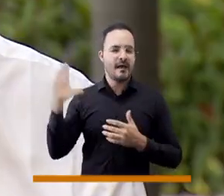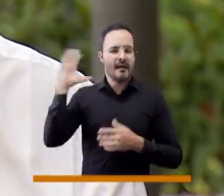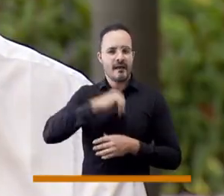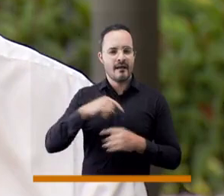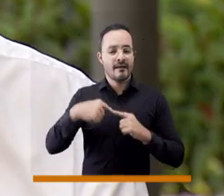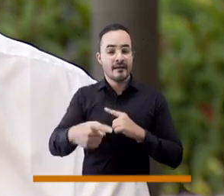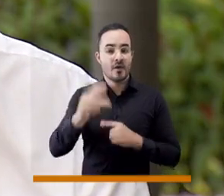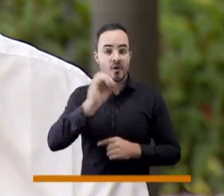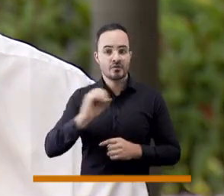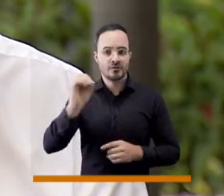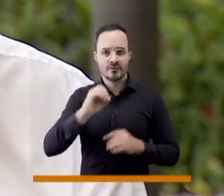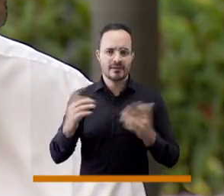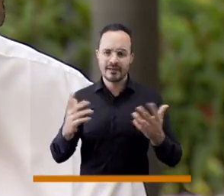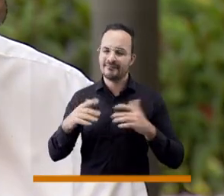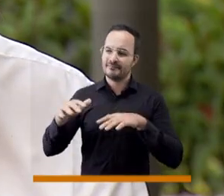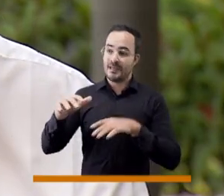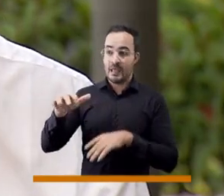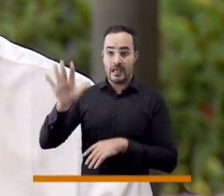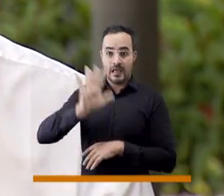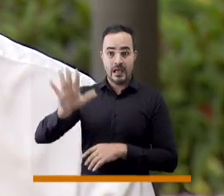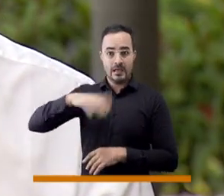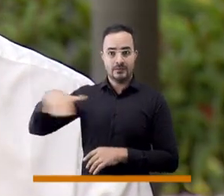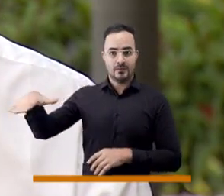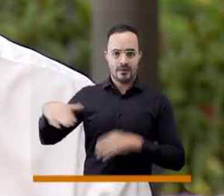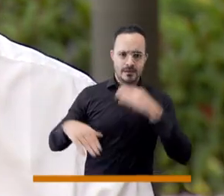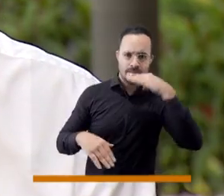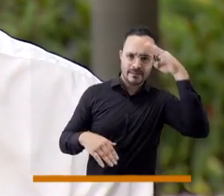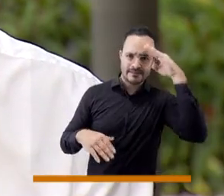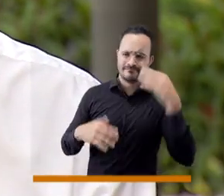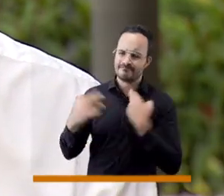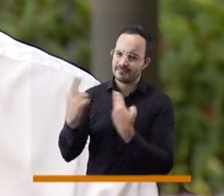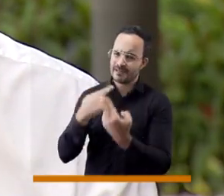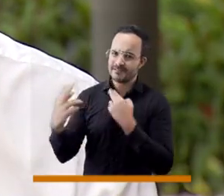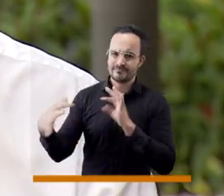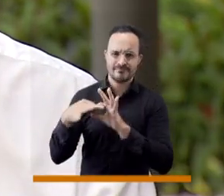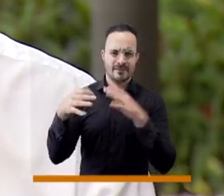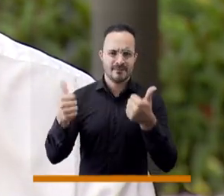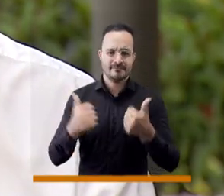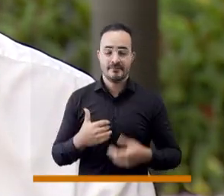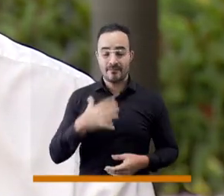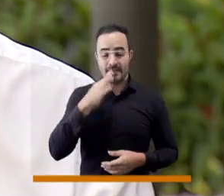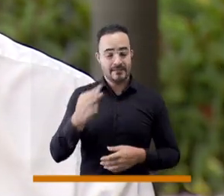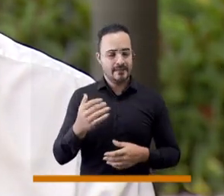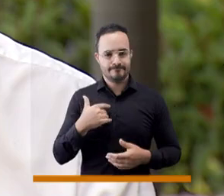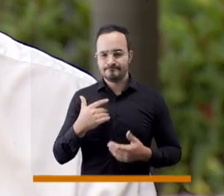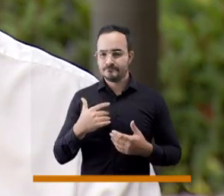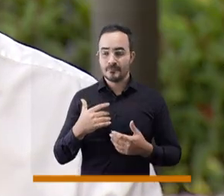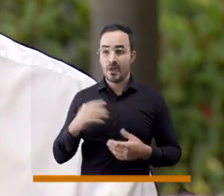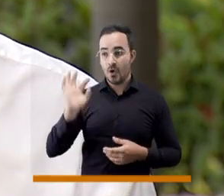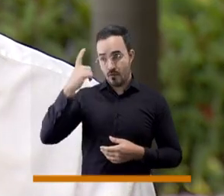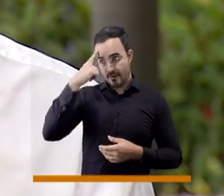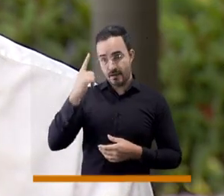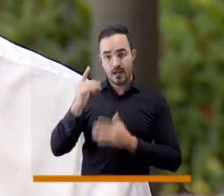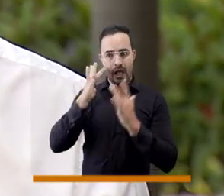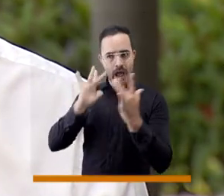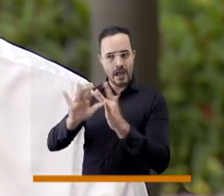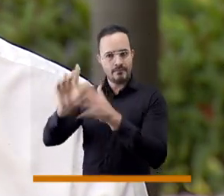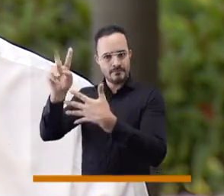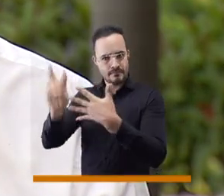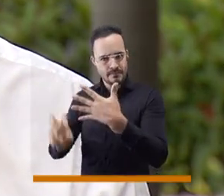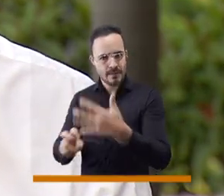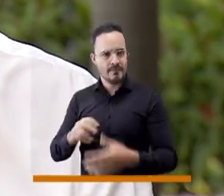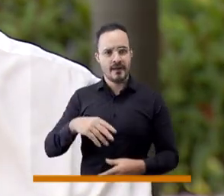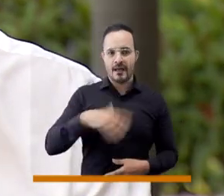recuperar en octubre es la relación entre Antioquia y Medellín. Nunca más puede haber un alcalde de Medellín que no hable con el gobernador